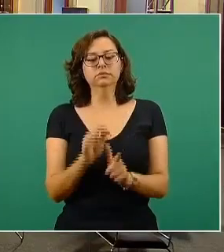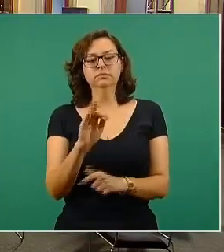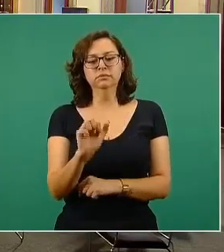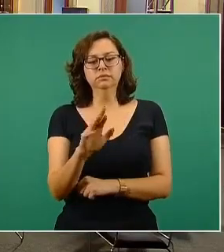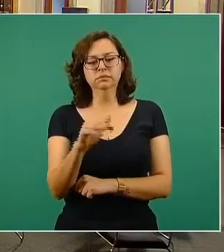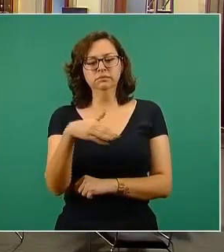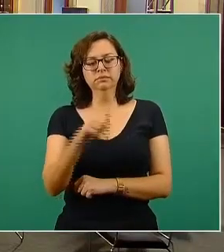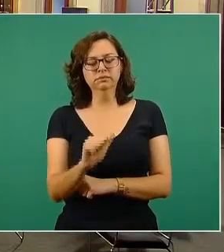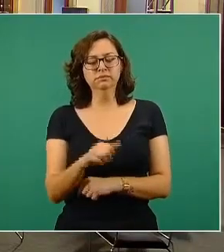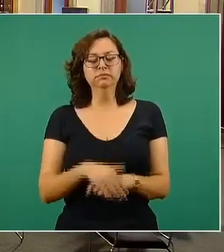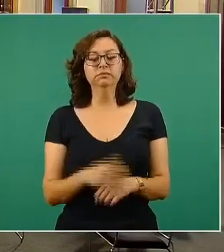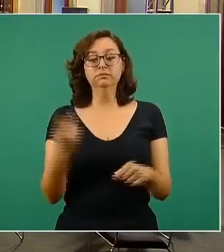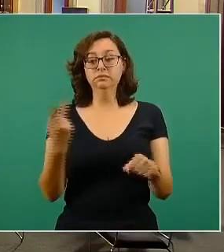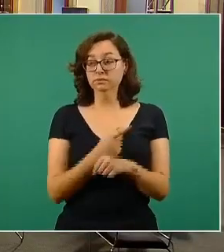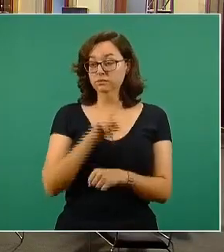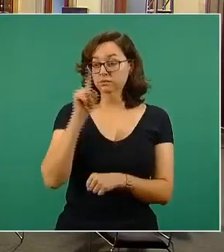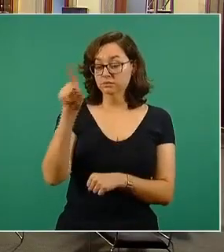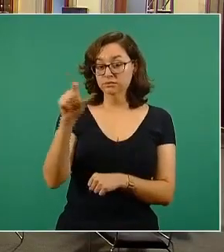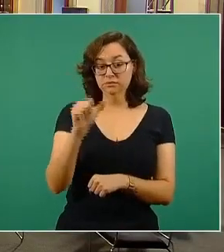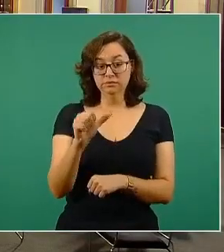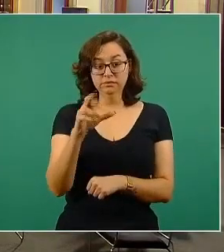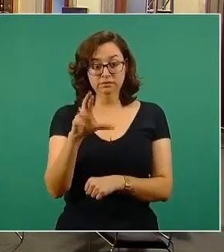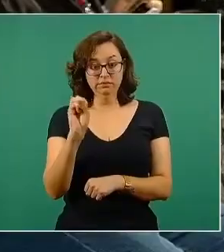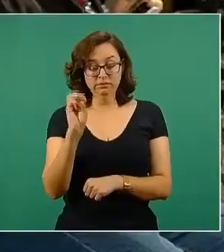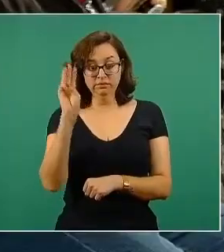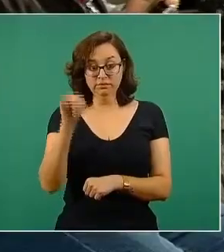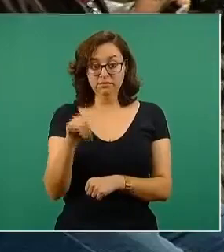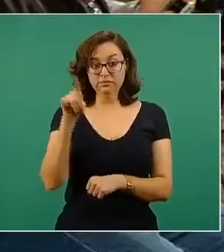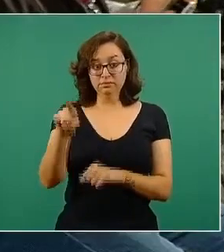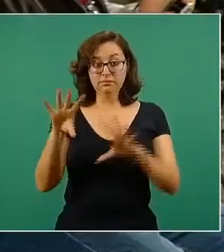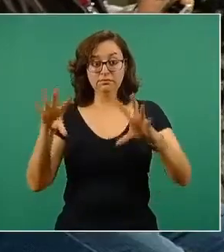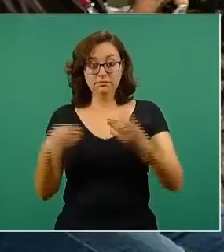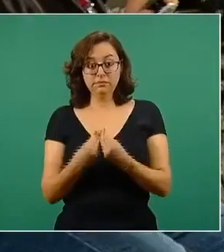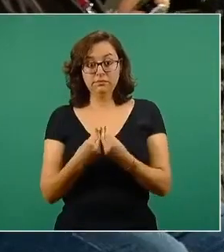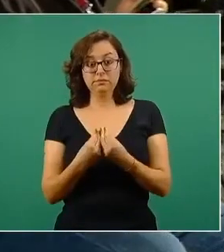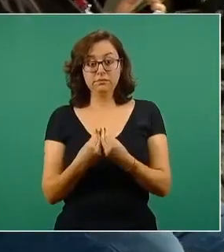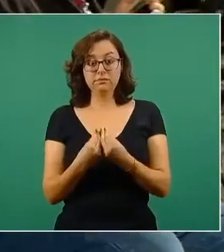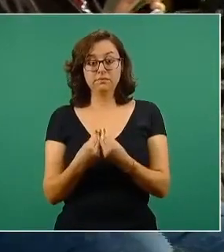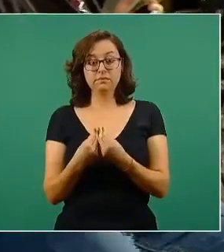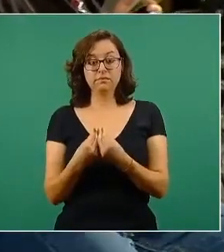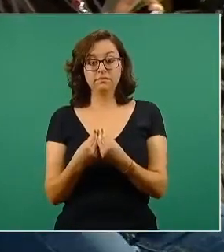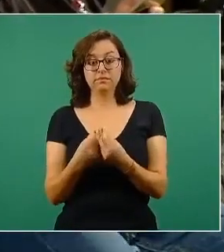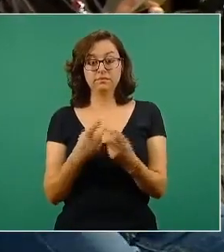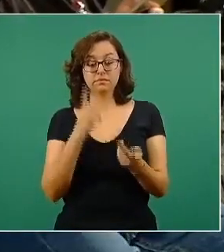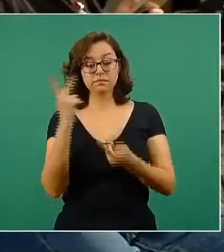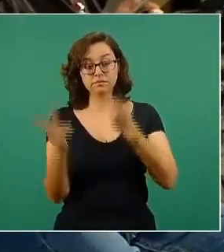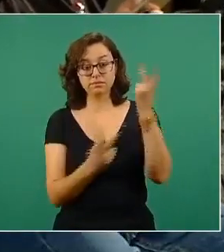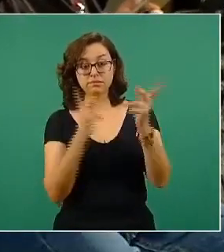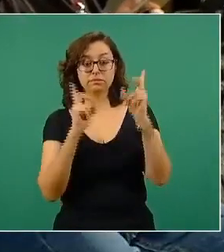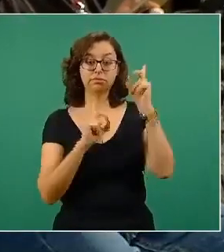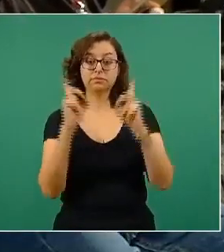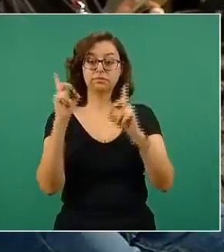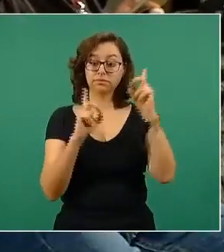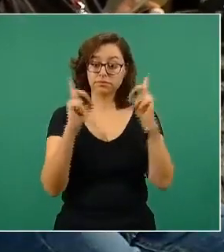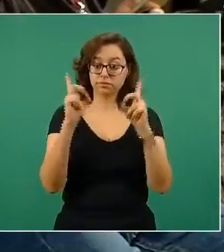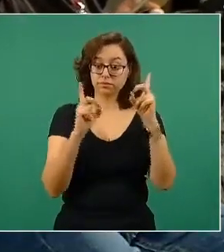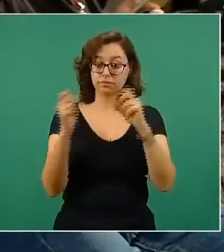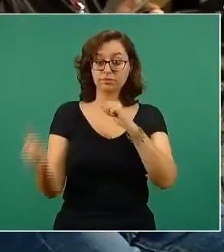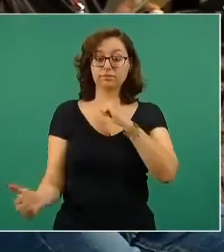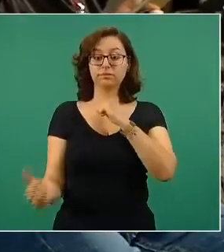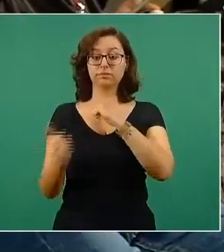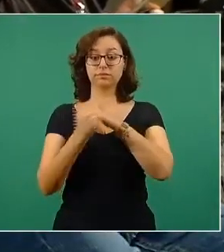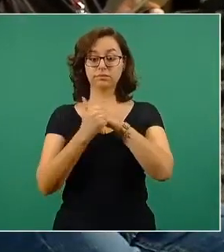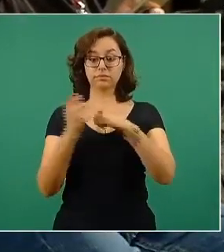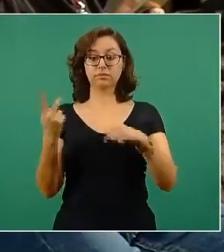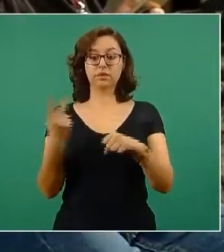de ACROM, que es la que agrupa las CROs. Una de ellas es sobre